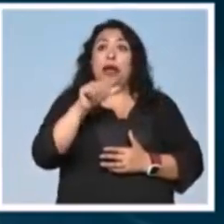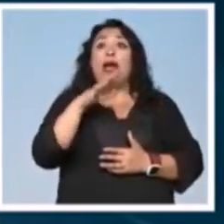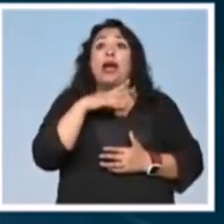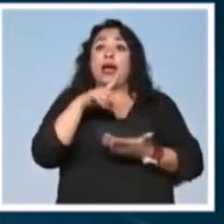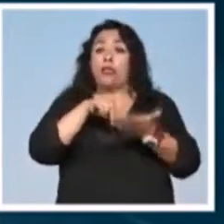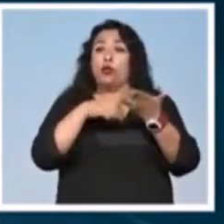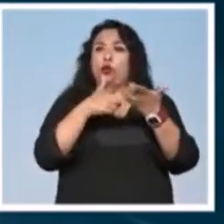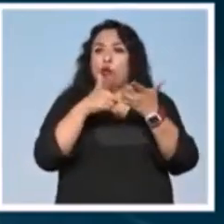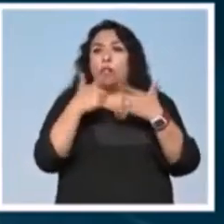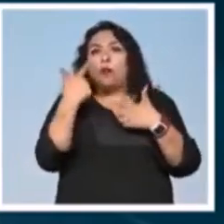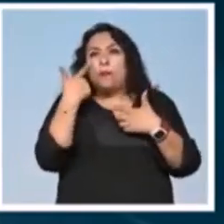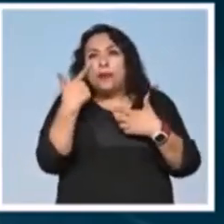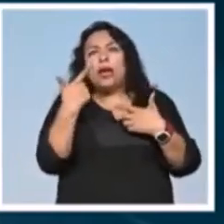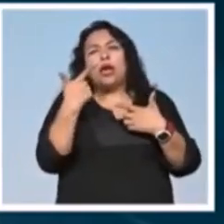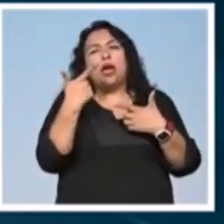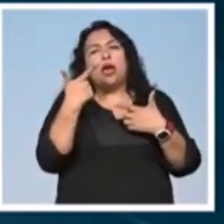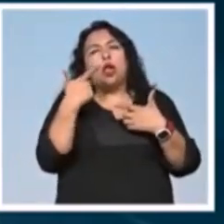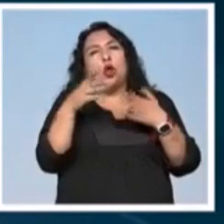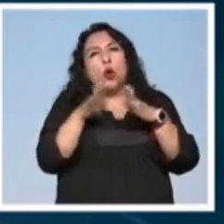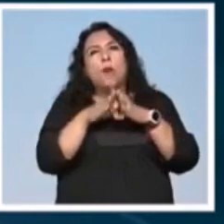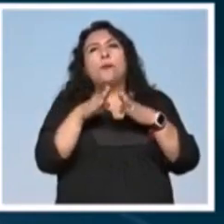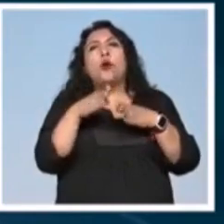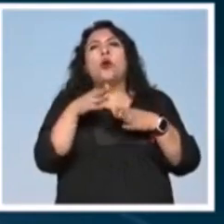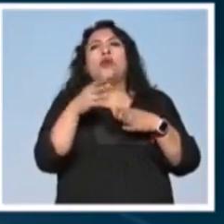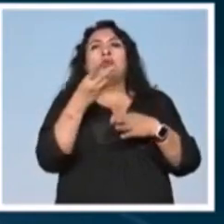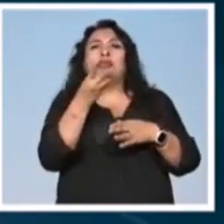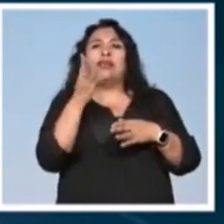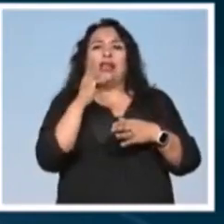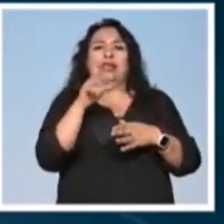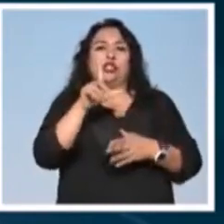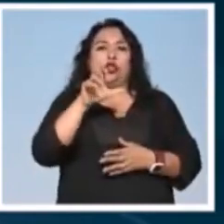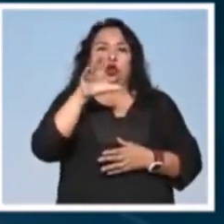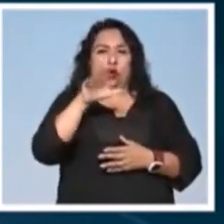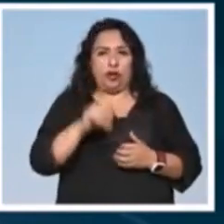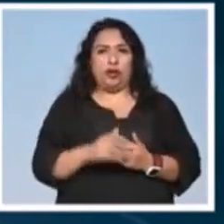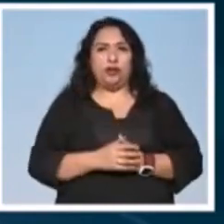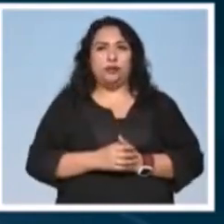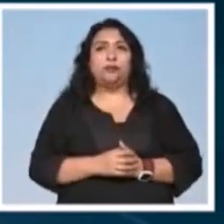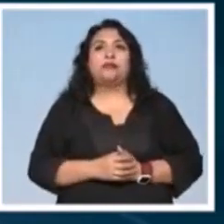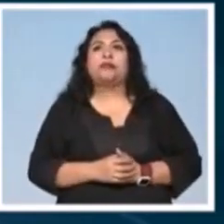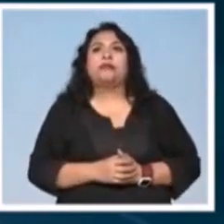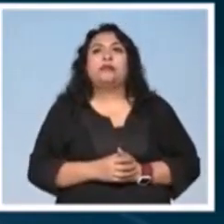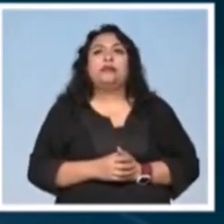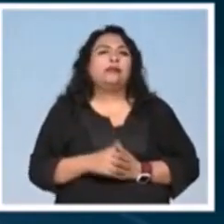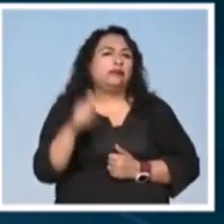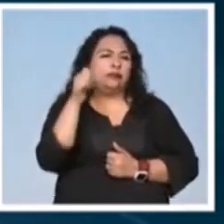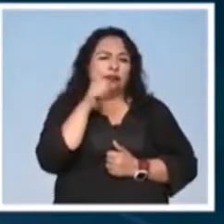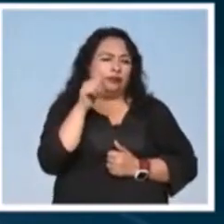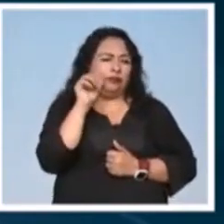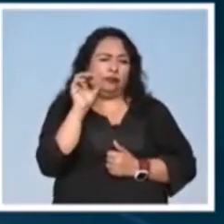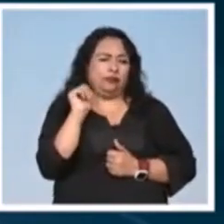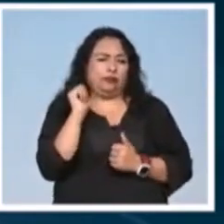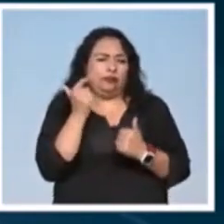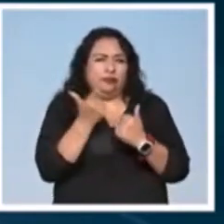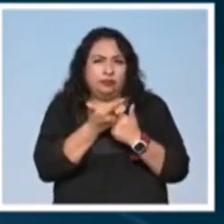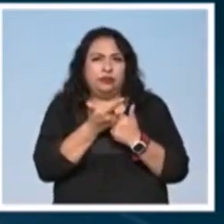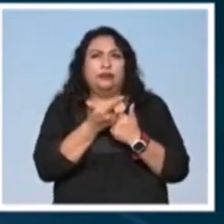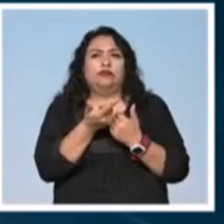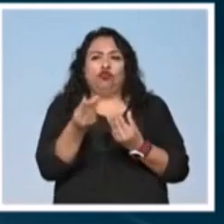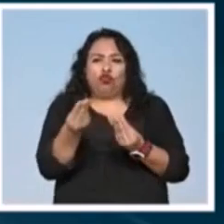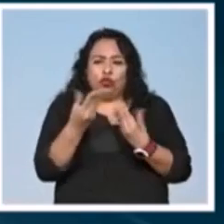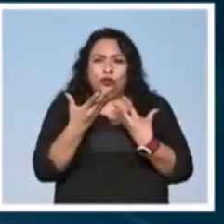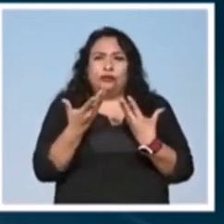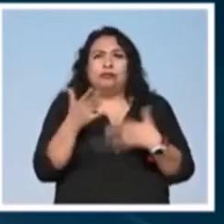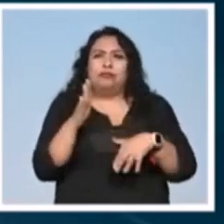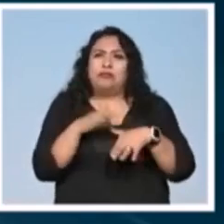la agrupación a revisar minuciosamente la llamada trilogía lorquiana. Siempre tiene algo que nos otorga